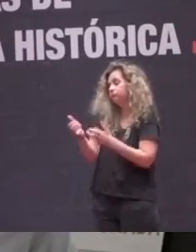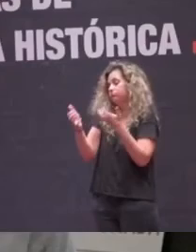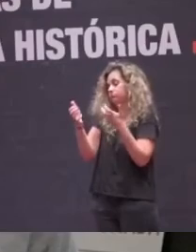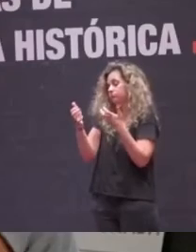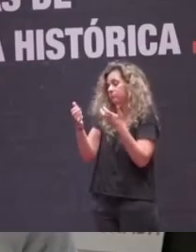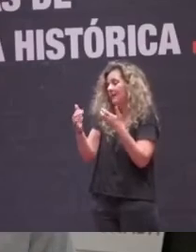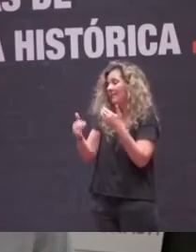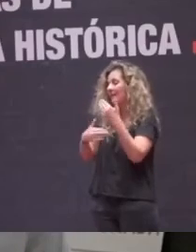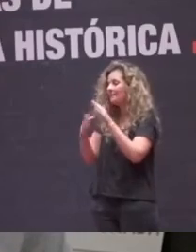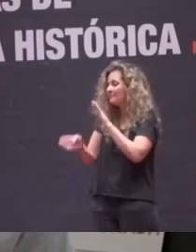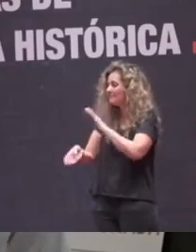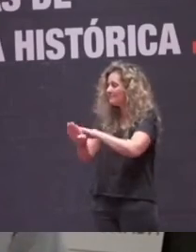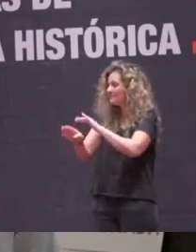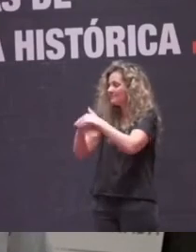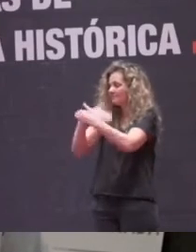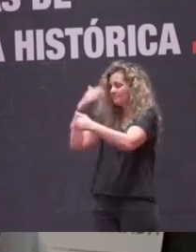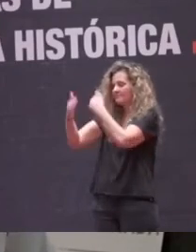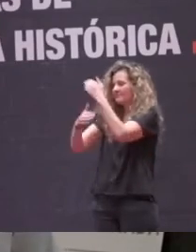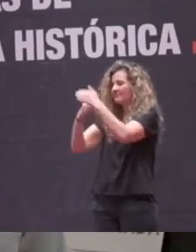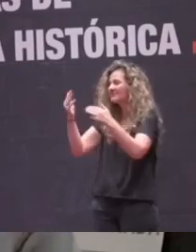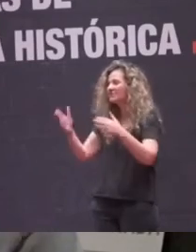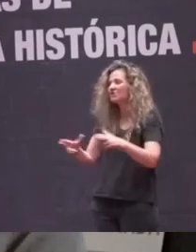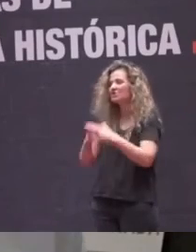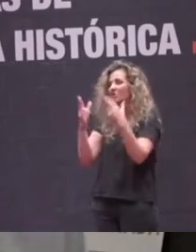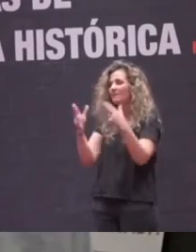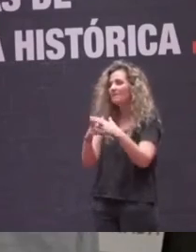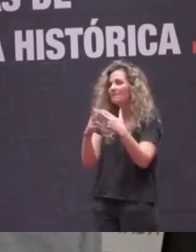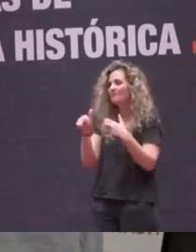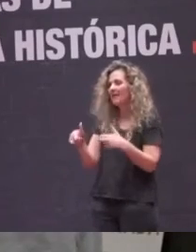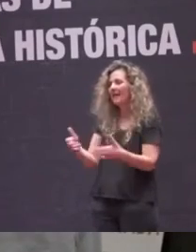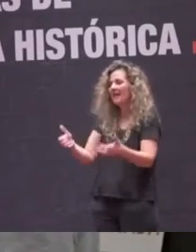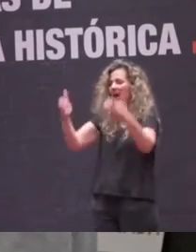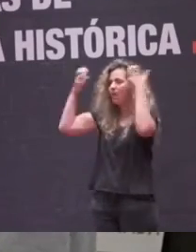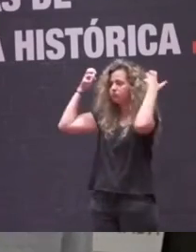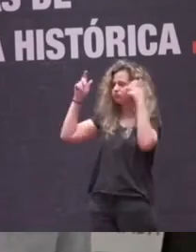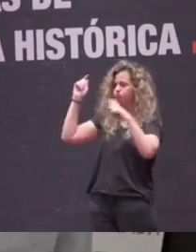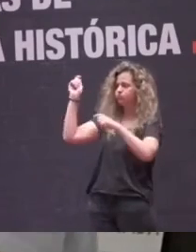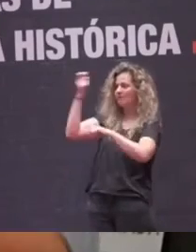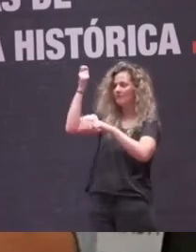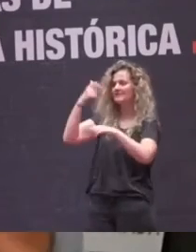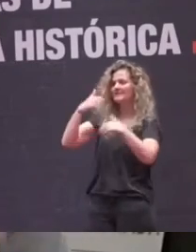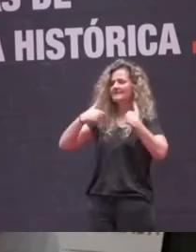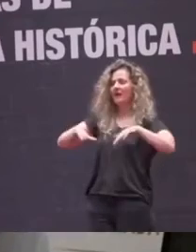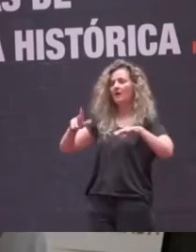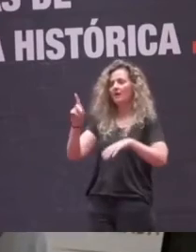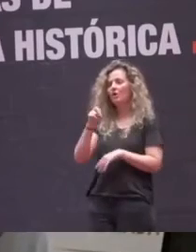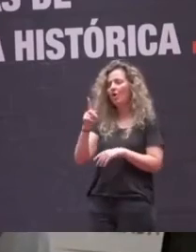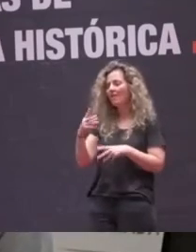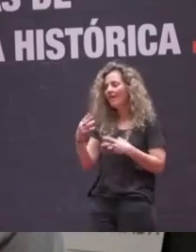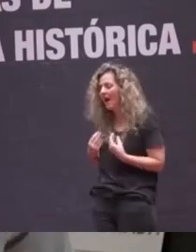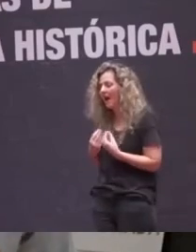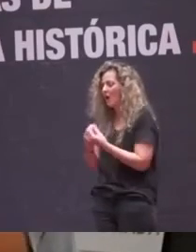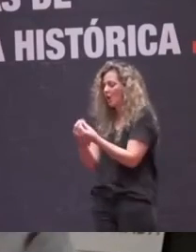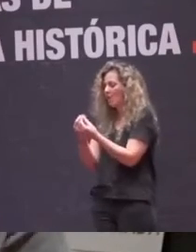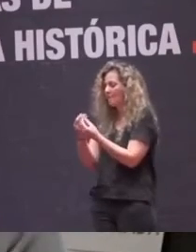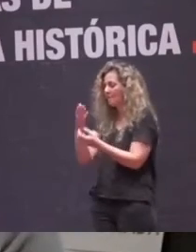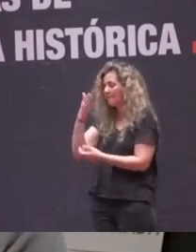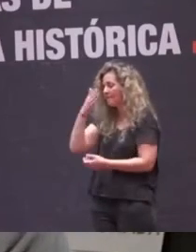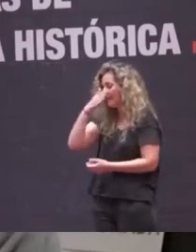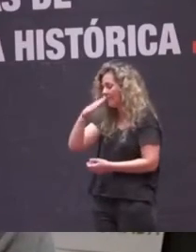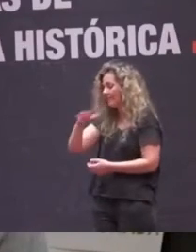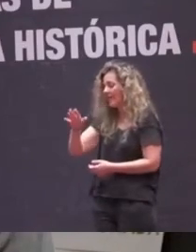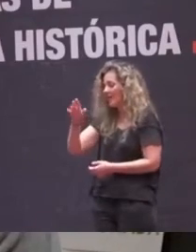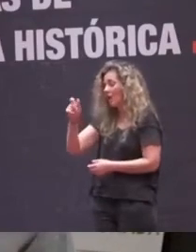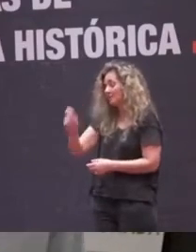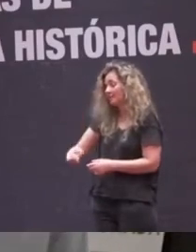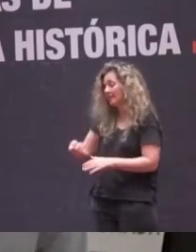seguir traballando socialmente. Aquí non se gañou nada ainda. Precisamos acompañar esa demanda, esa sentenza